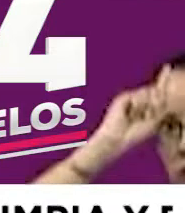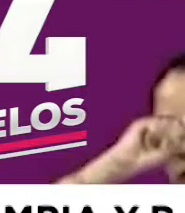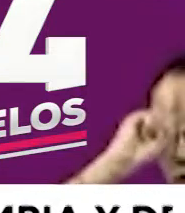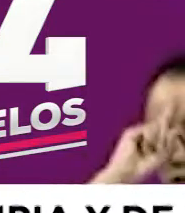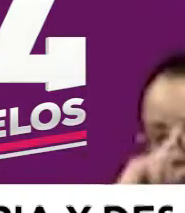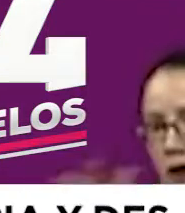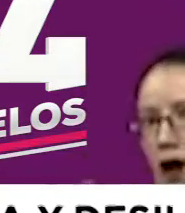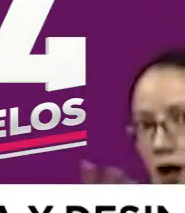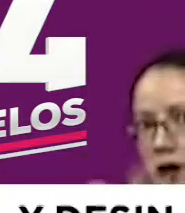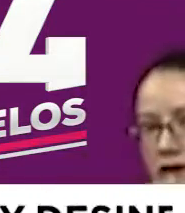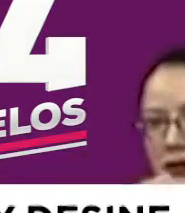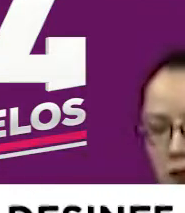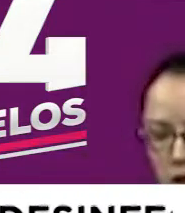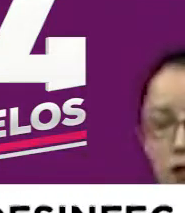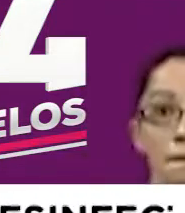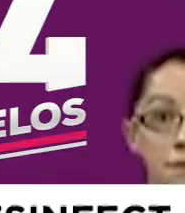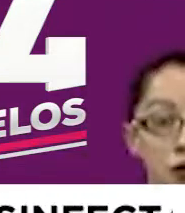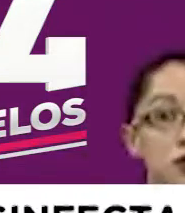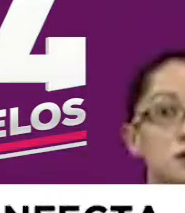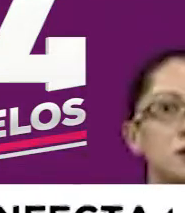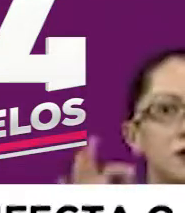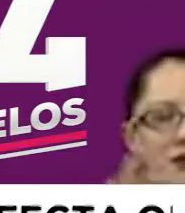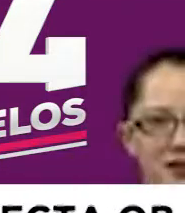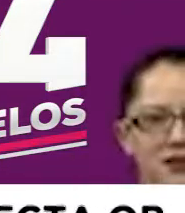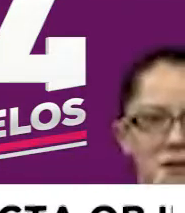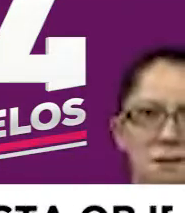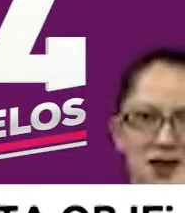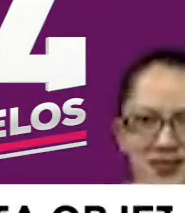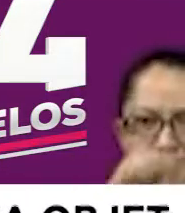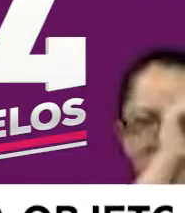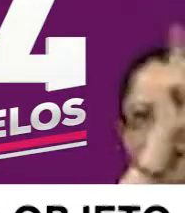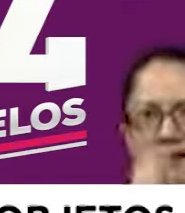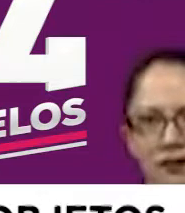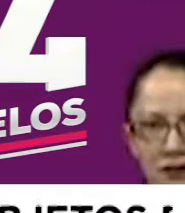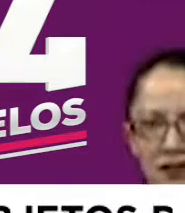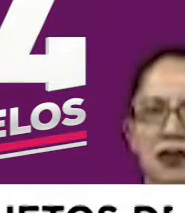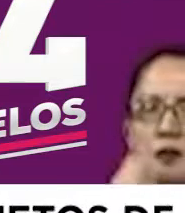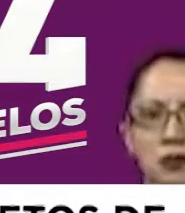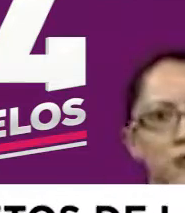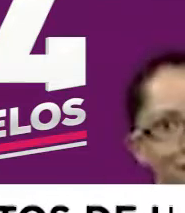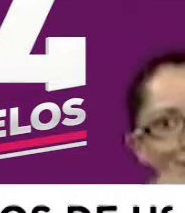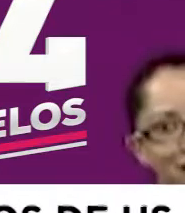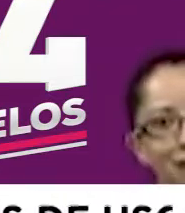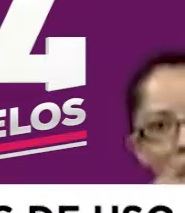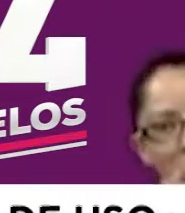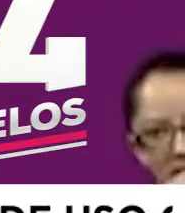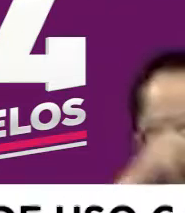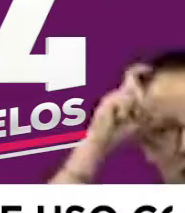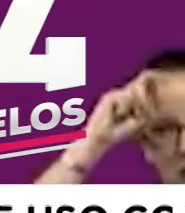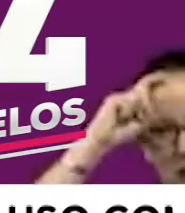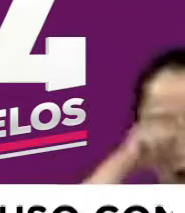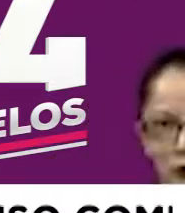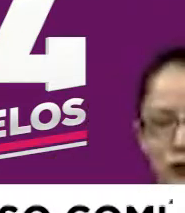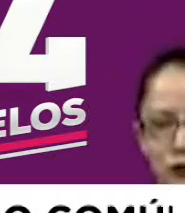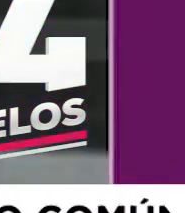Jojutla es el centro, Higuerón, Cuauhtémoc y Emiliano Zapata. En la zona oriente, en Cuautla, se trata de la colonia